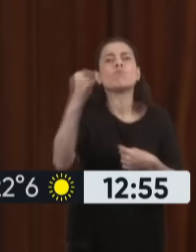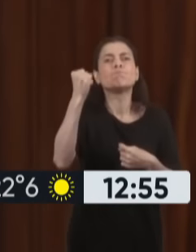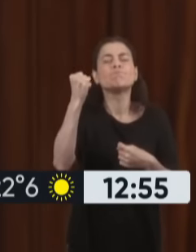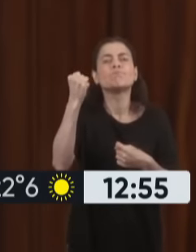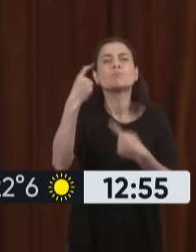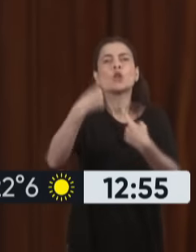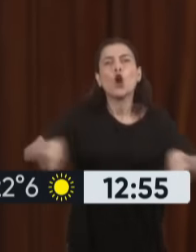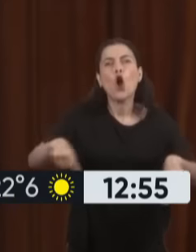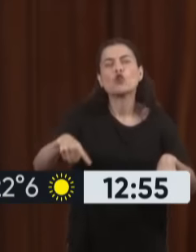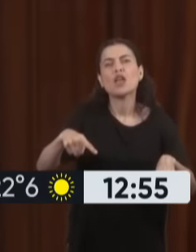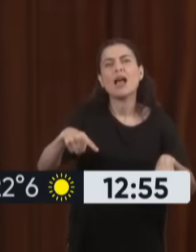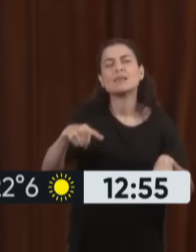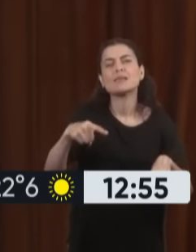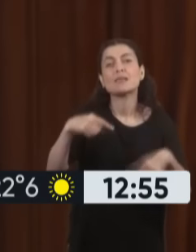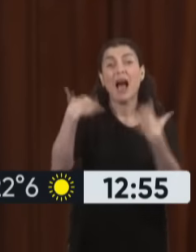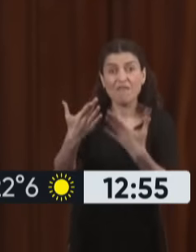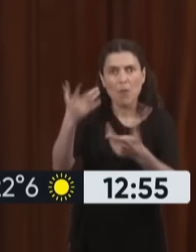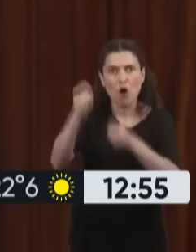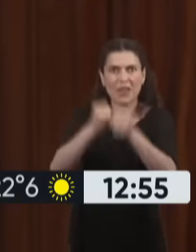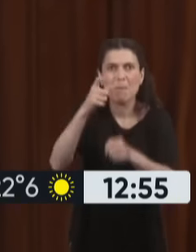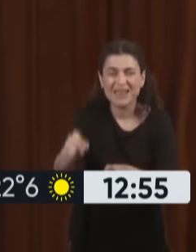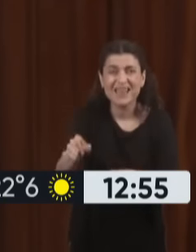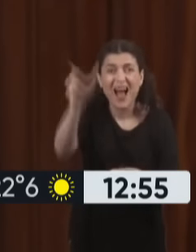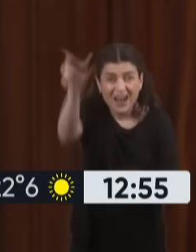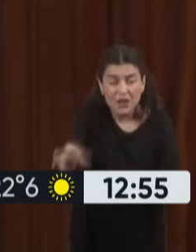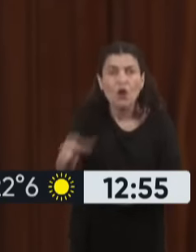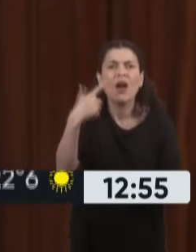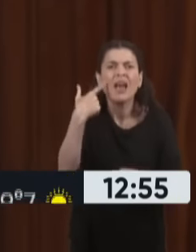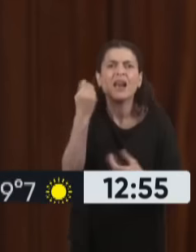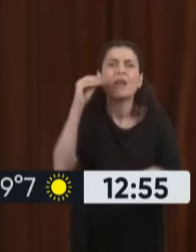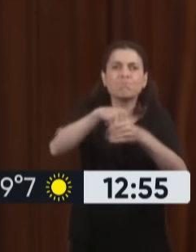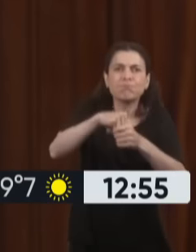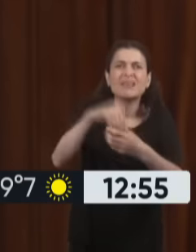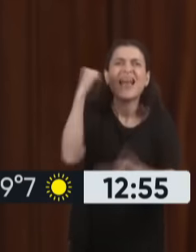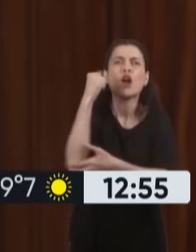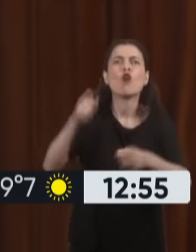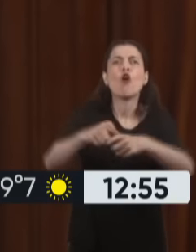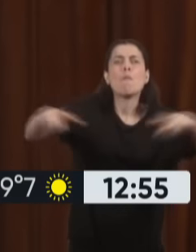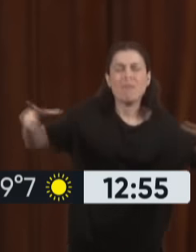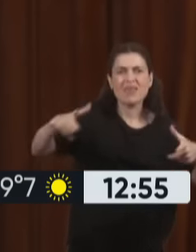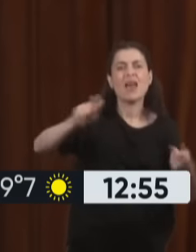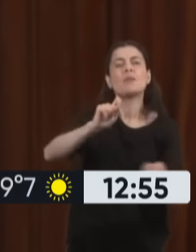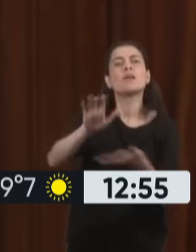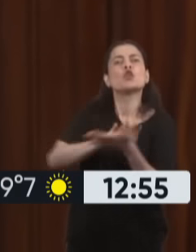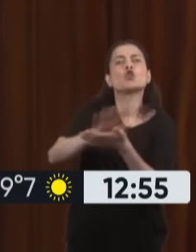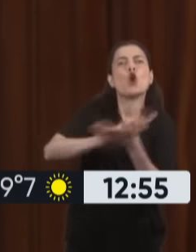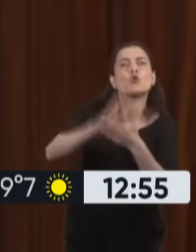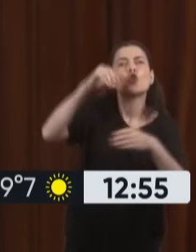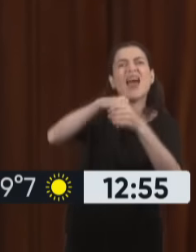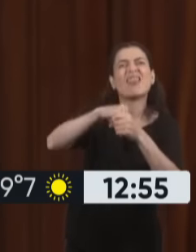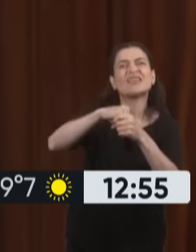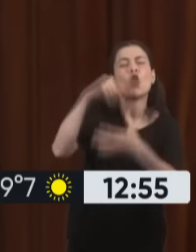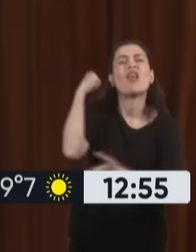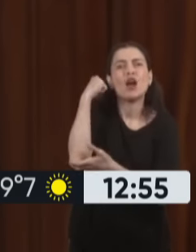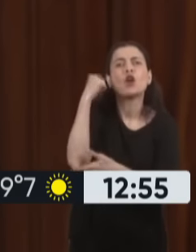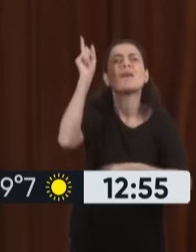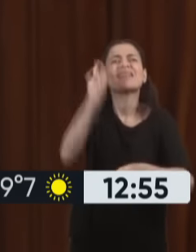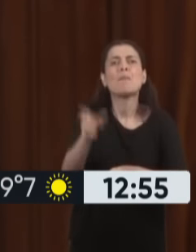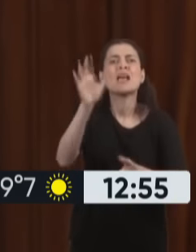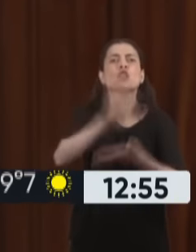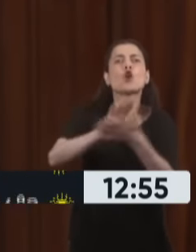la gente. Cuando un empresario gana dinero, es un benefactor social porque le está arreglando los problemas a la gente. Y cuanto